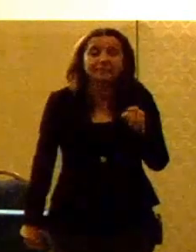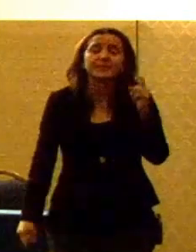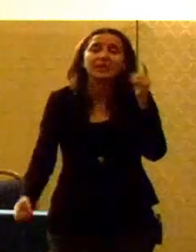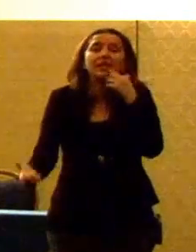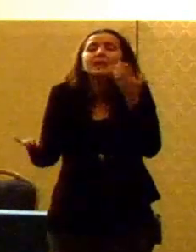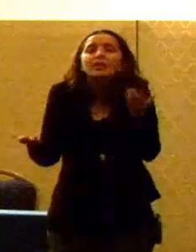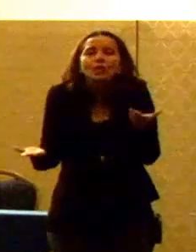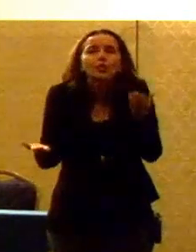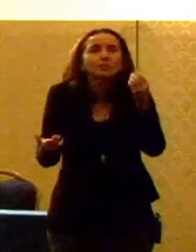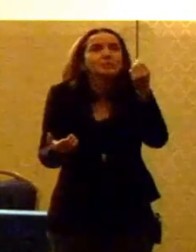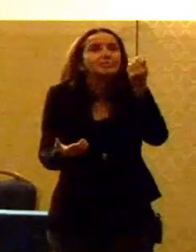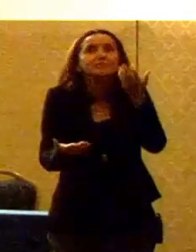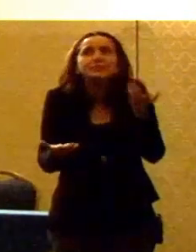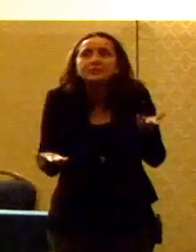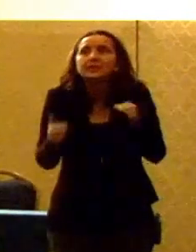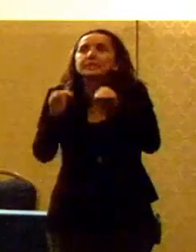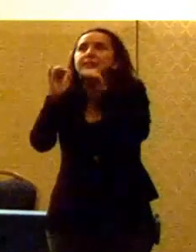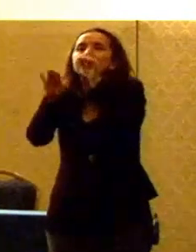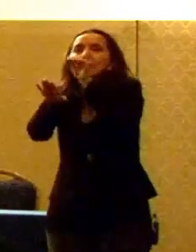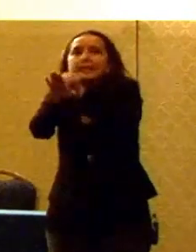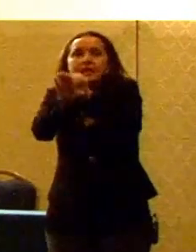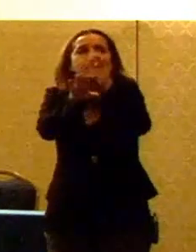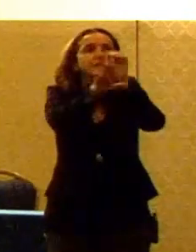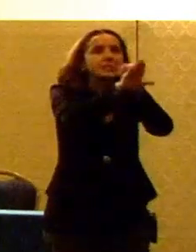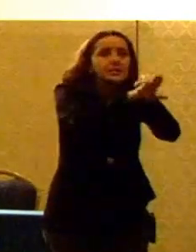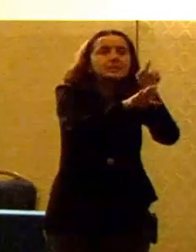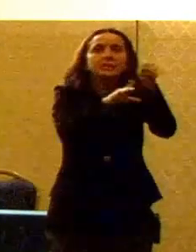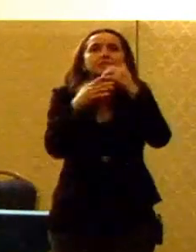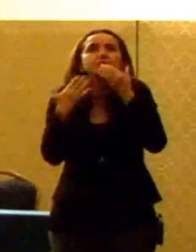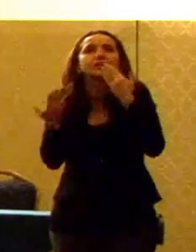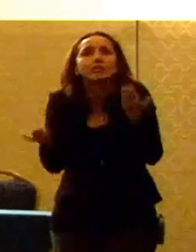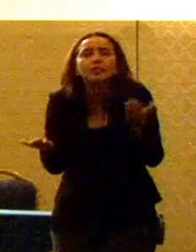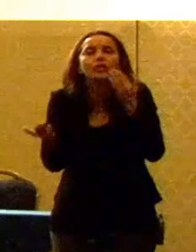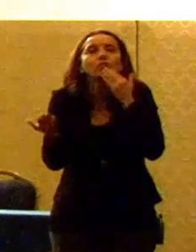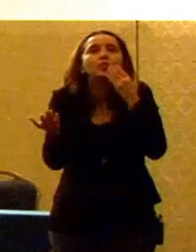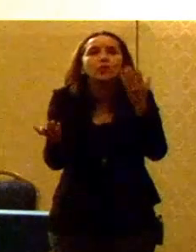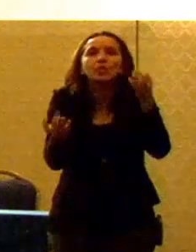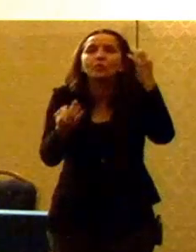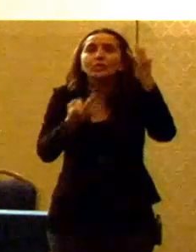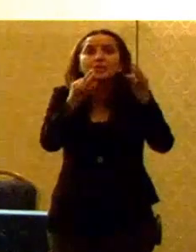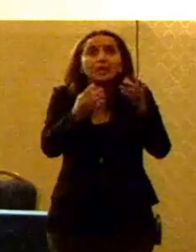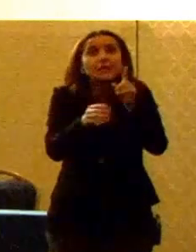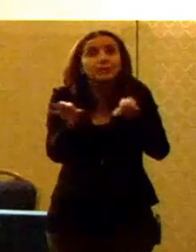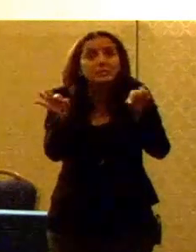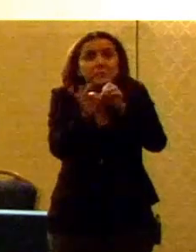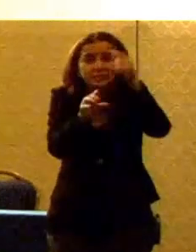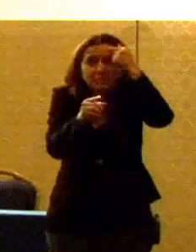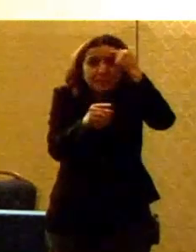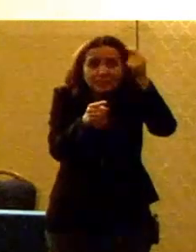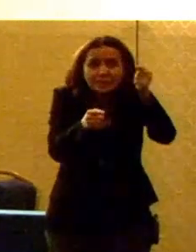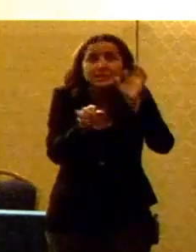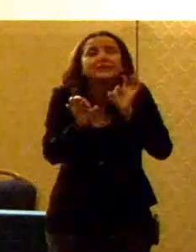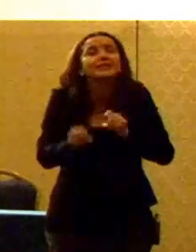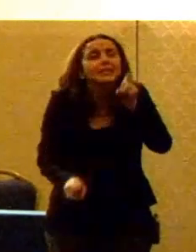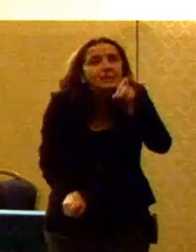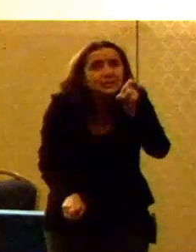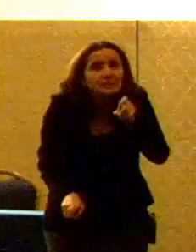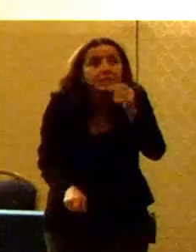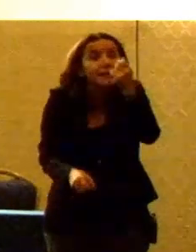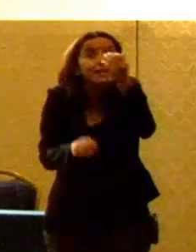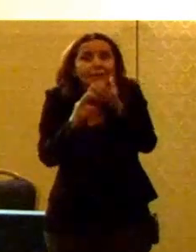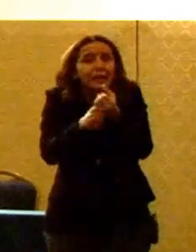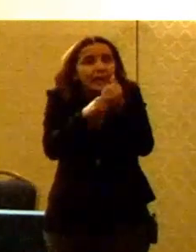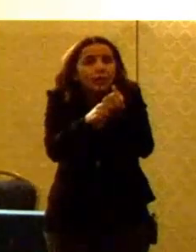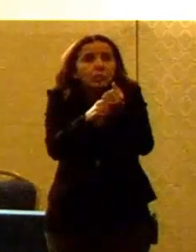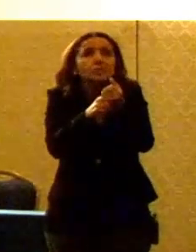cabo un convencimiento que efectivamente nos ponga en la mente el efectivamente dedicar recursos